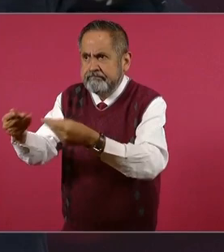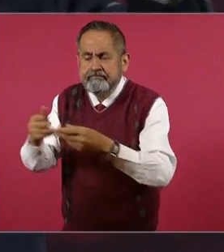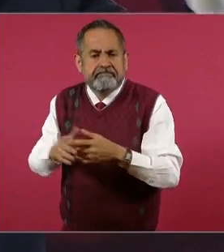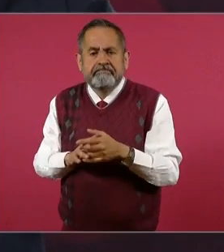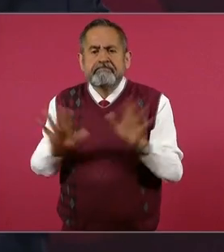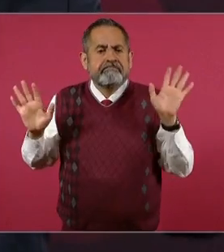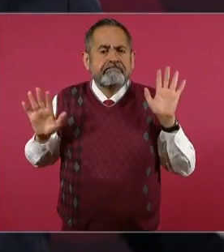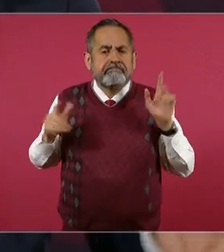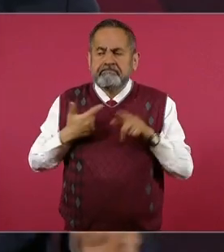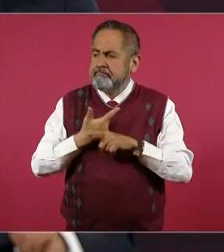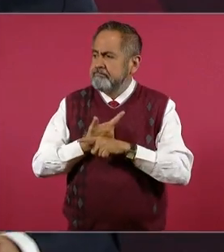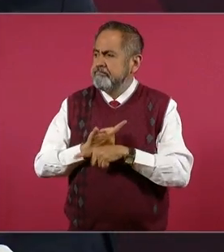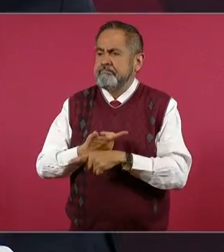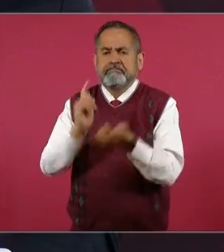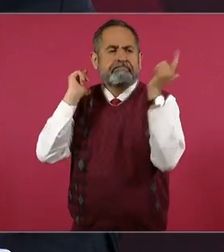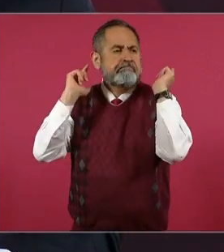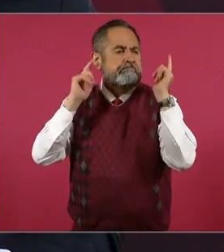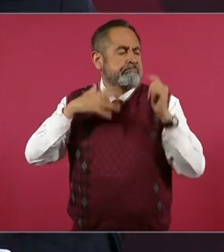Pero había libertad.